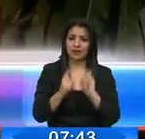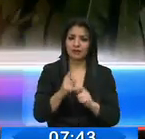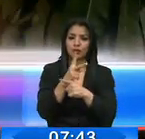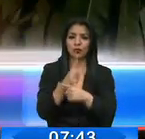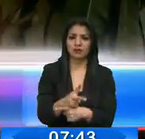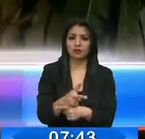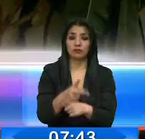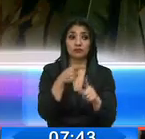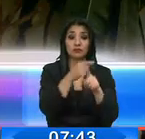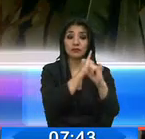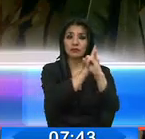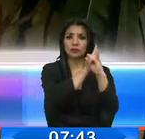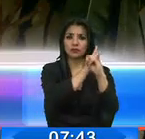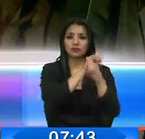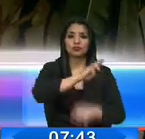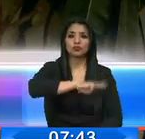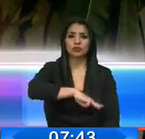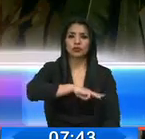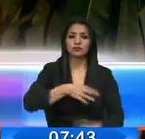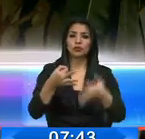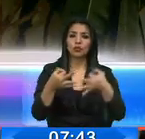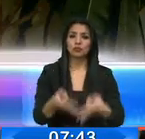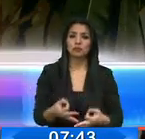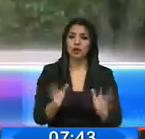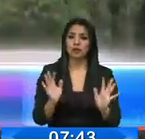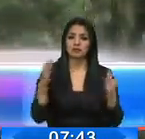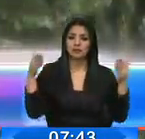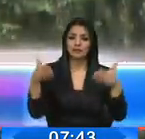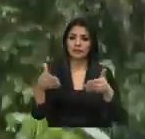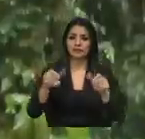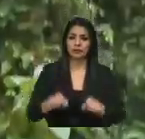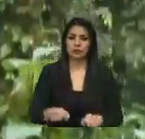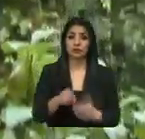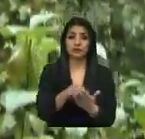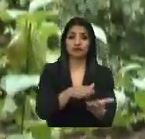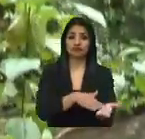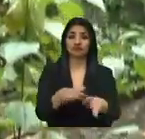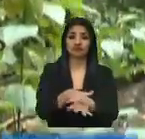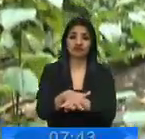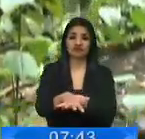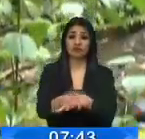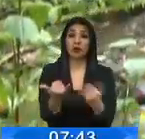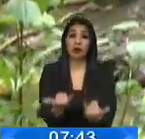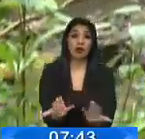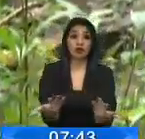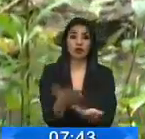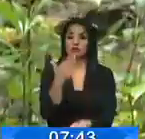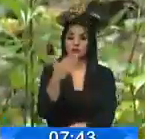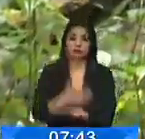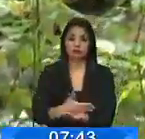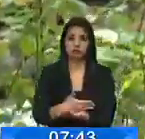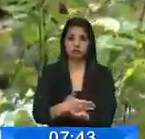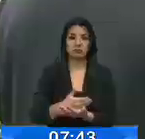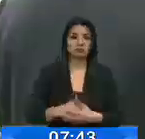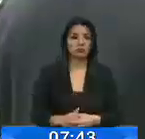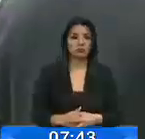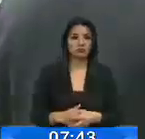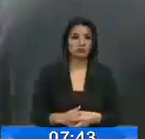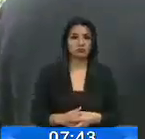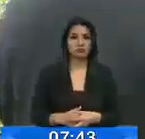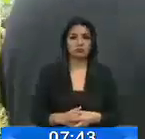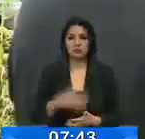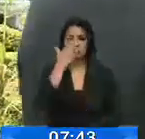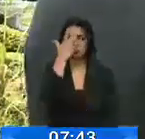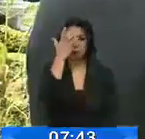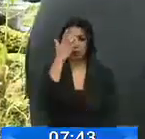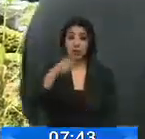las instituciones municipales cumplan con ese enfoque. El proyecto en el río Tandayapa actualmente se encuentra suspendido. Entre los factores para aquello está